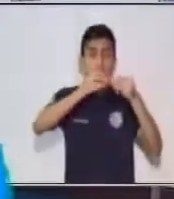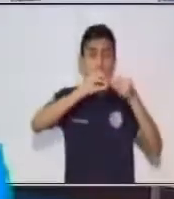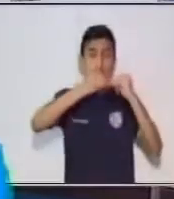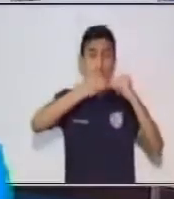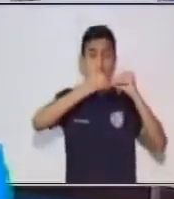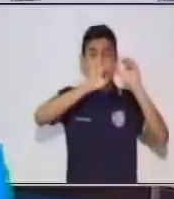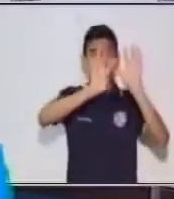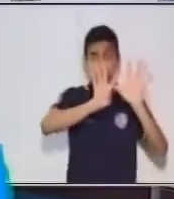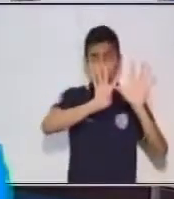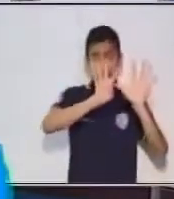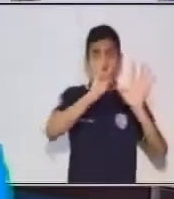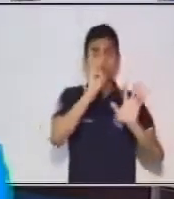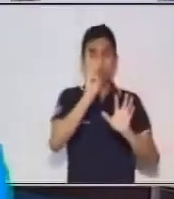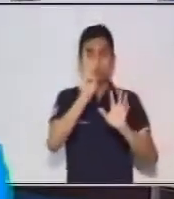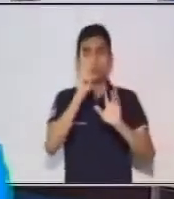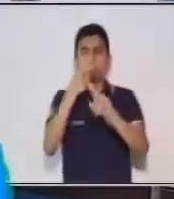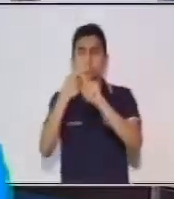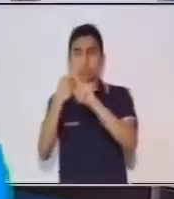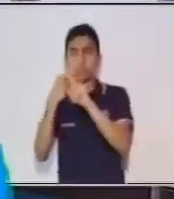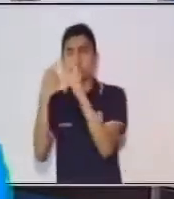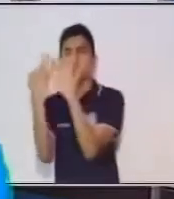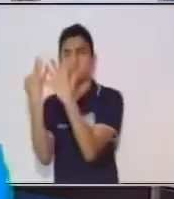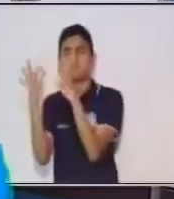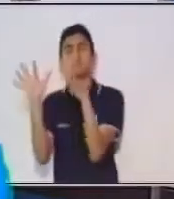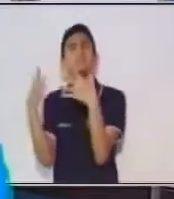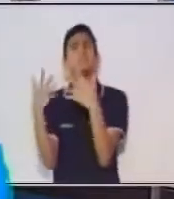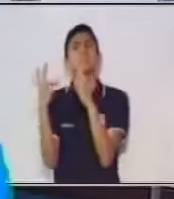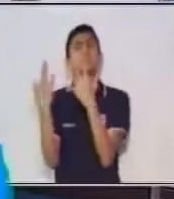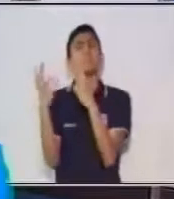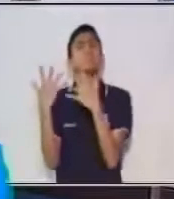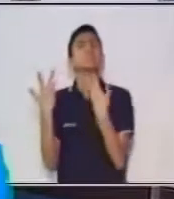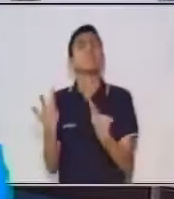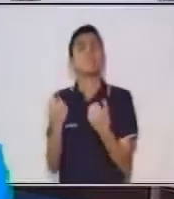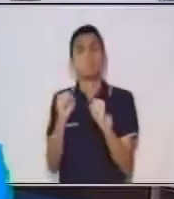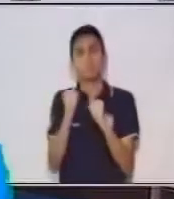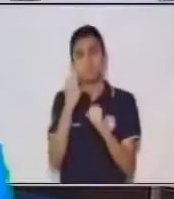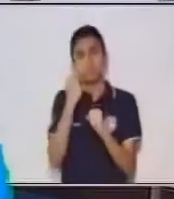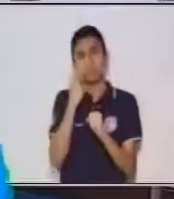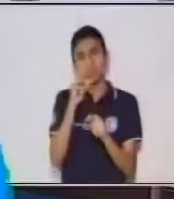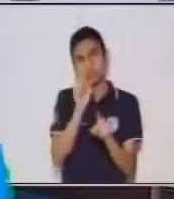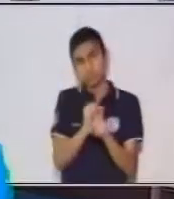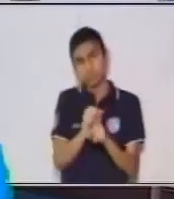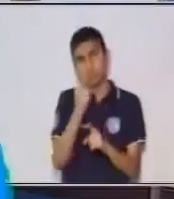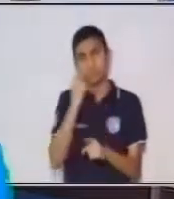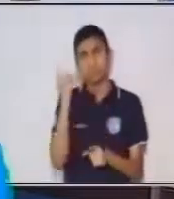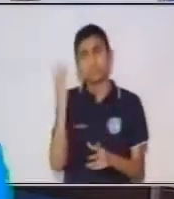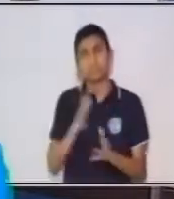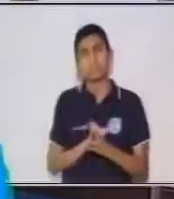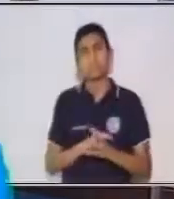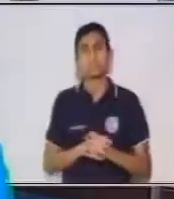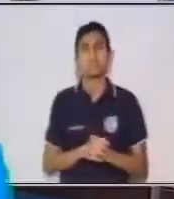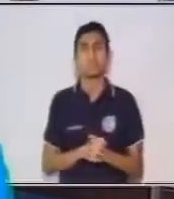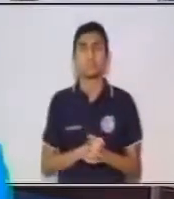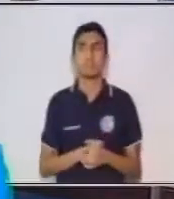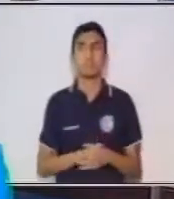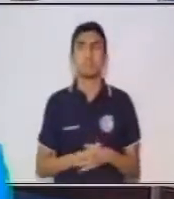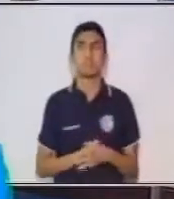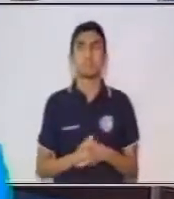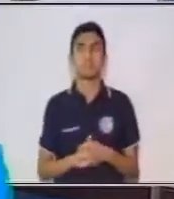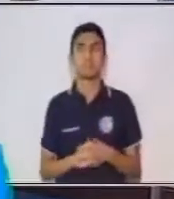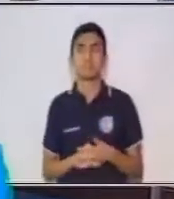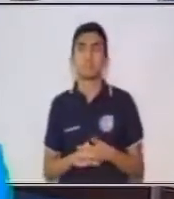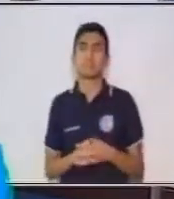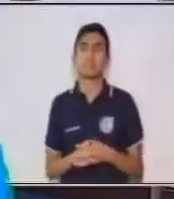negativo 9. Entonces, la suma de esos números nos debe dar al negativo